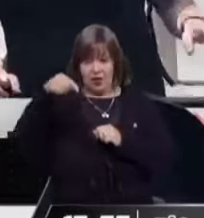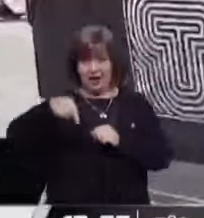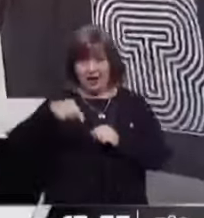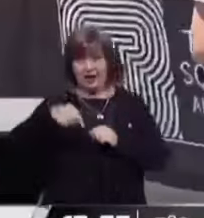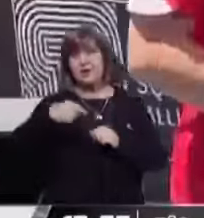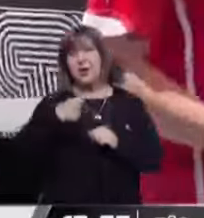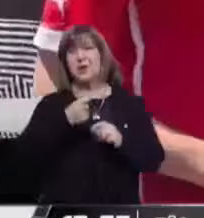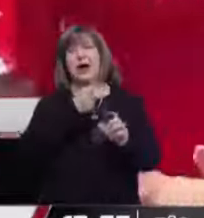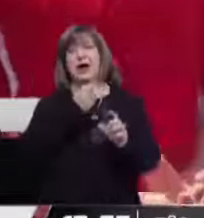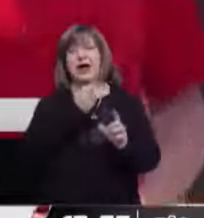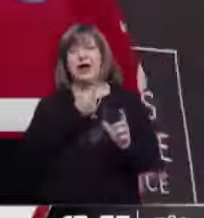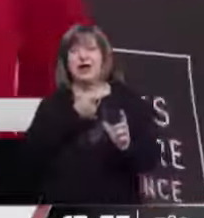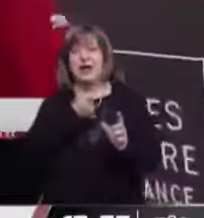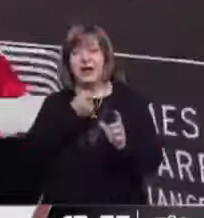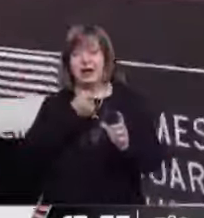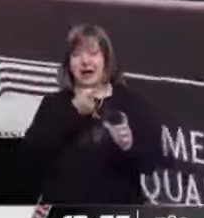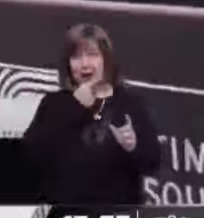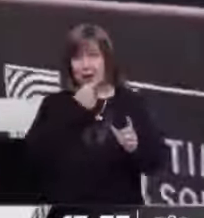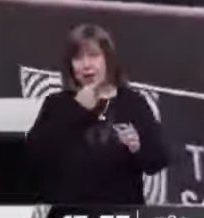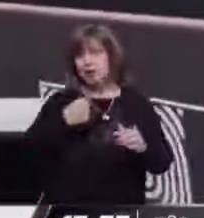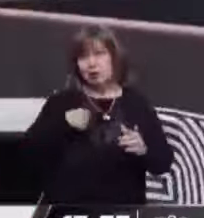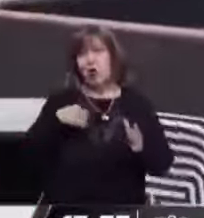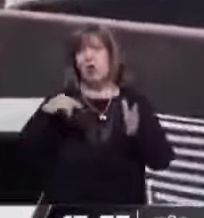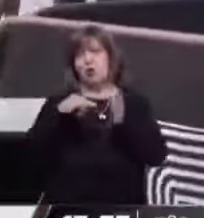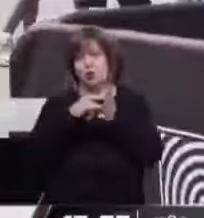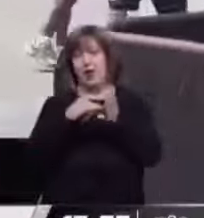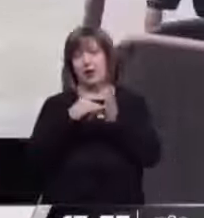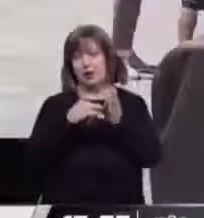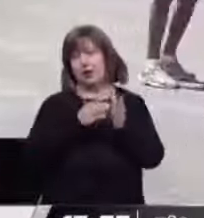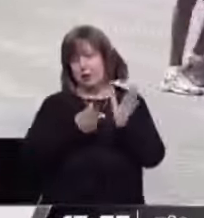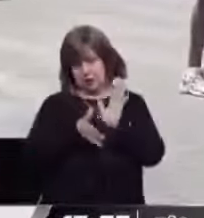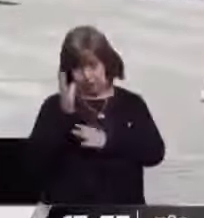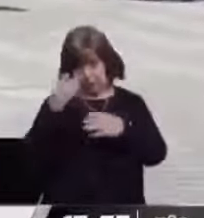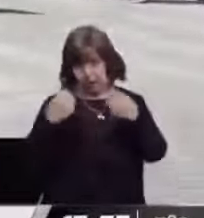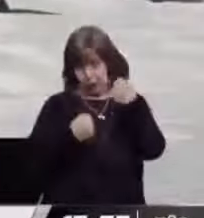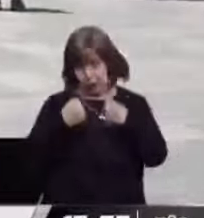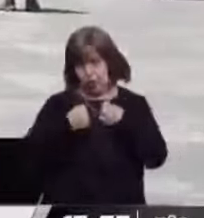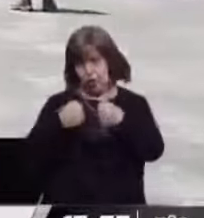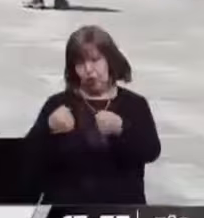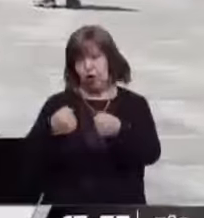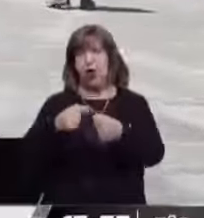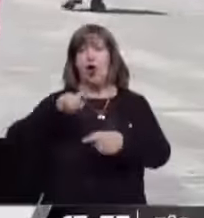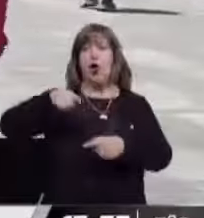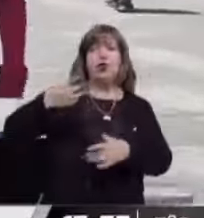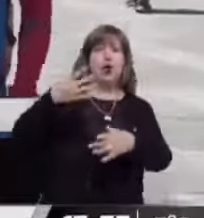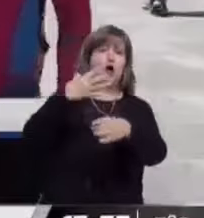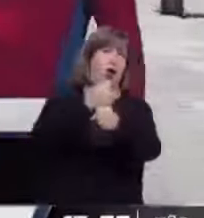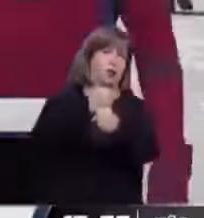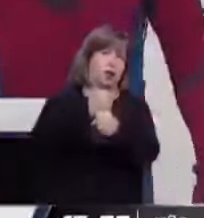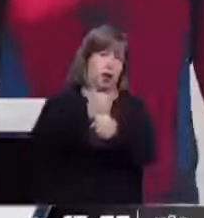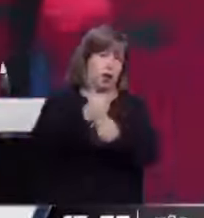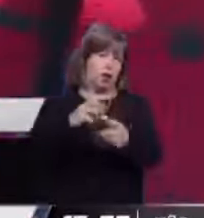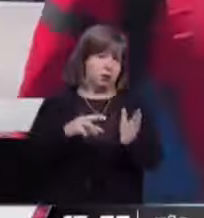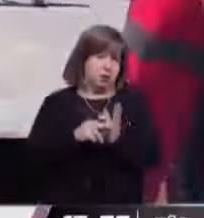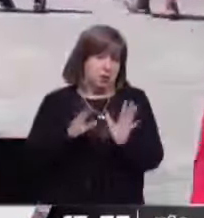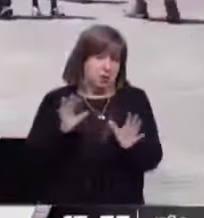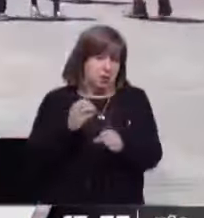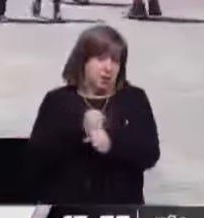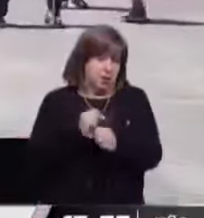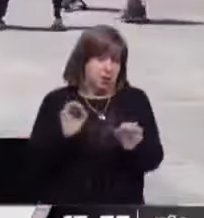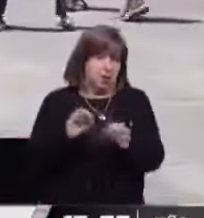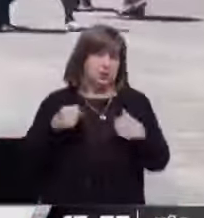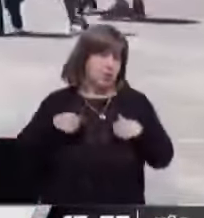por ejemplo, yo me prefiero trasladarme en Uber, pero hay gente que va a ir en colectivo hacia allá, ¿no? Me estaban preguntando